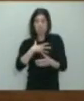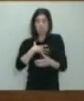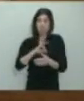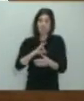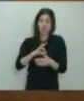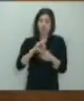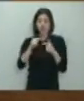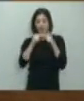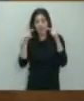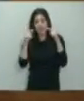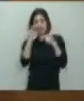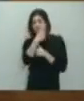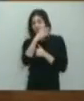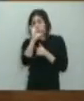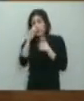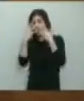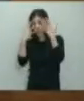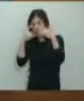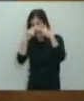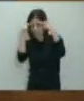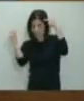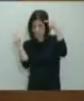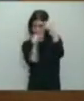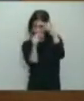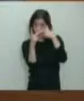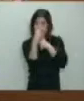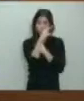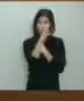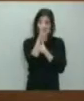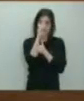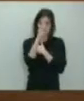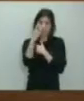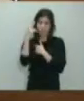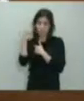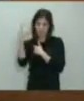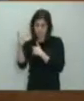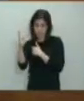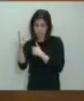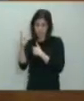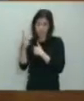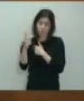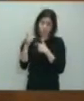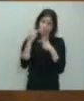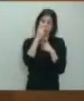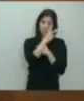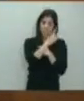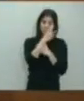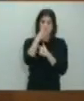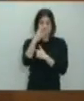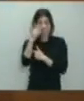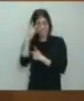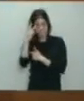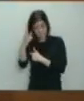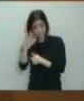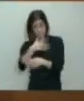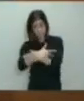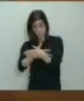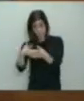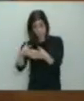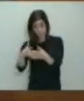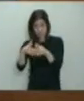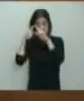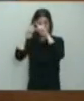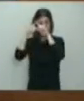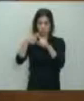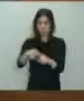109. Los otros 233 de 342, 233 van